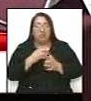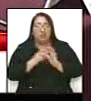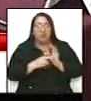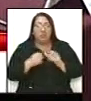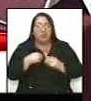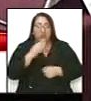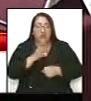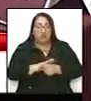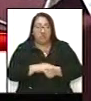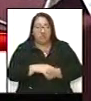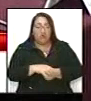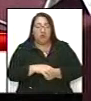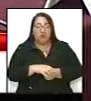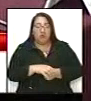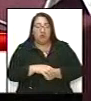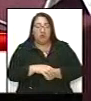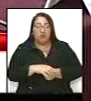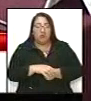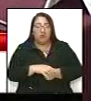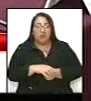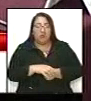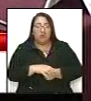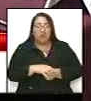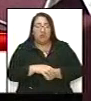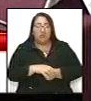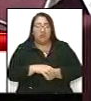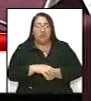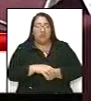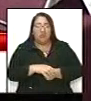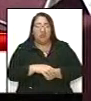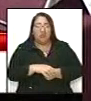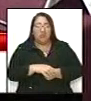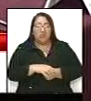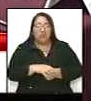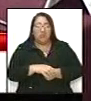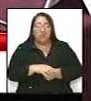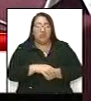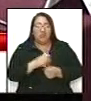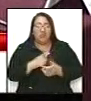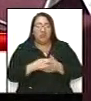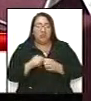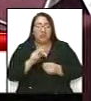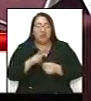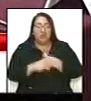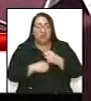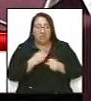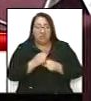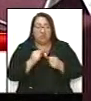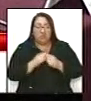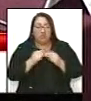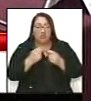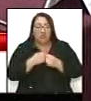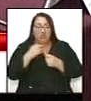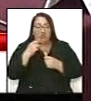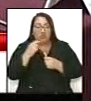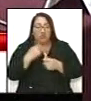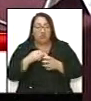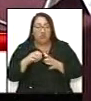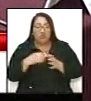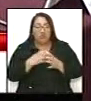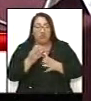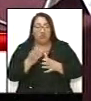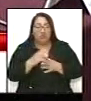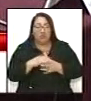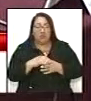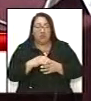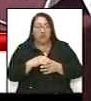un compromiso anterior, mínimo, se había establecido de 3 años con el partido político con el que están yendo. Pero